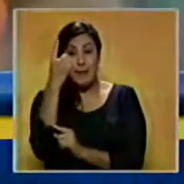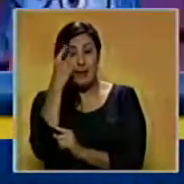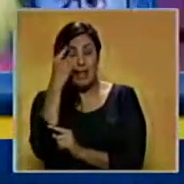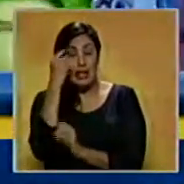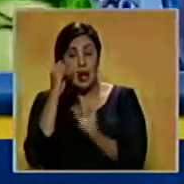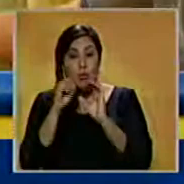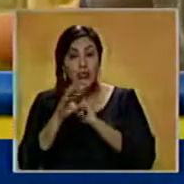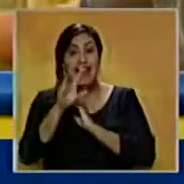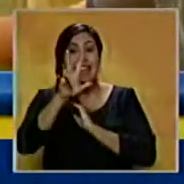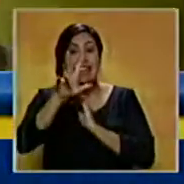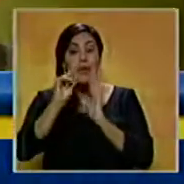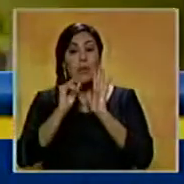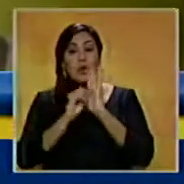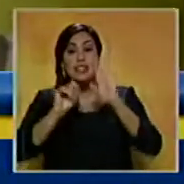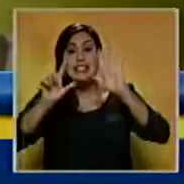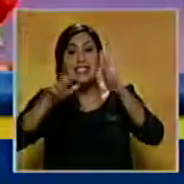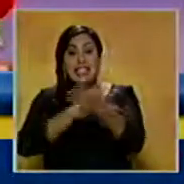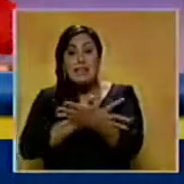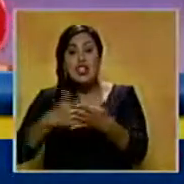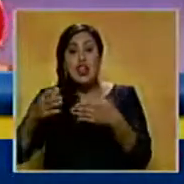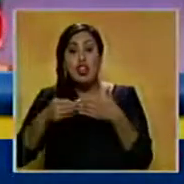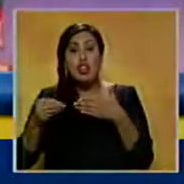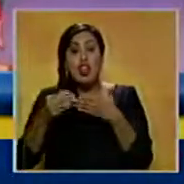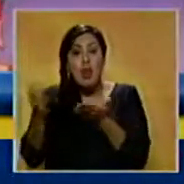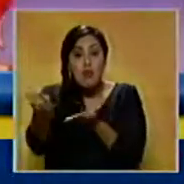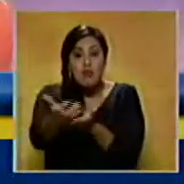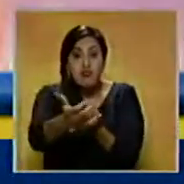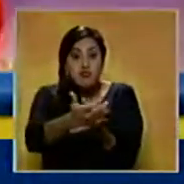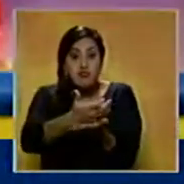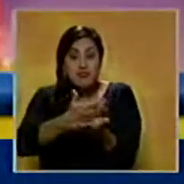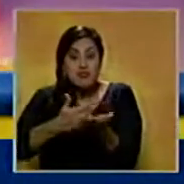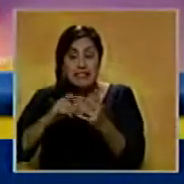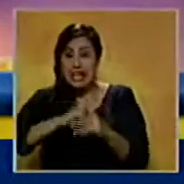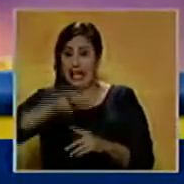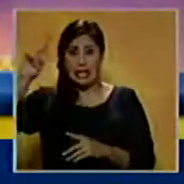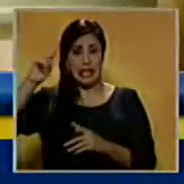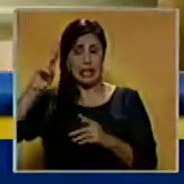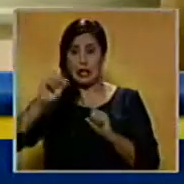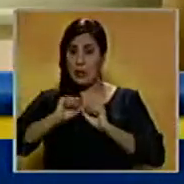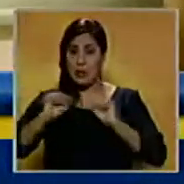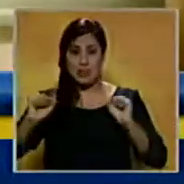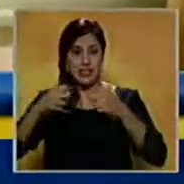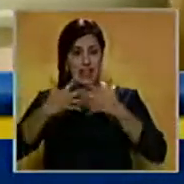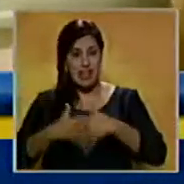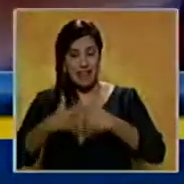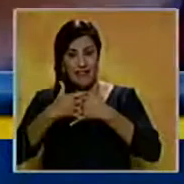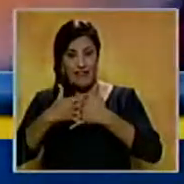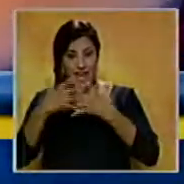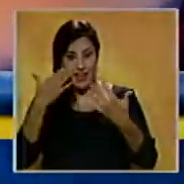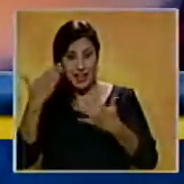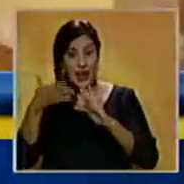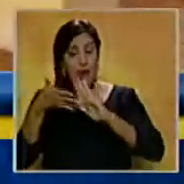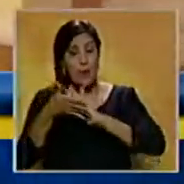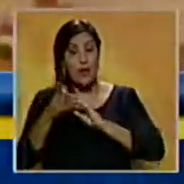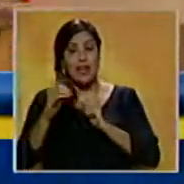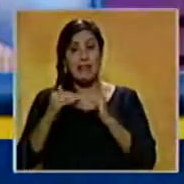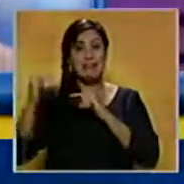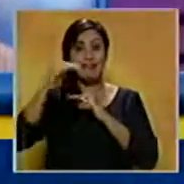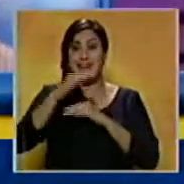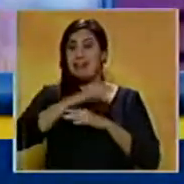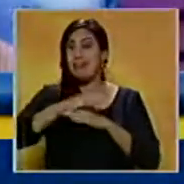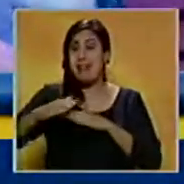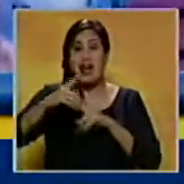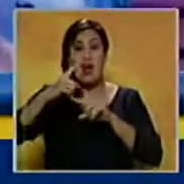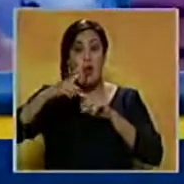día 3.7 millones de dólares. Esta cifra representa un récord para esta empresa de animación, ya que supera la cantidad